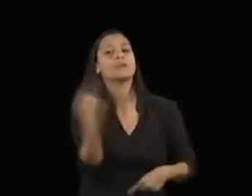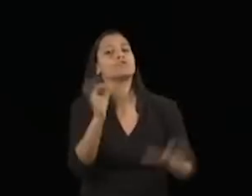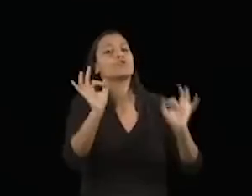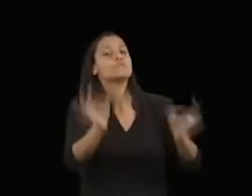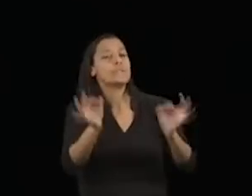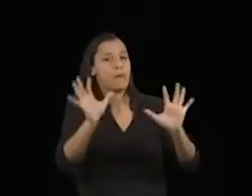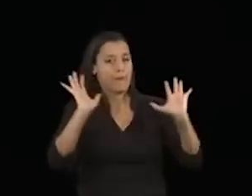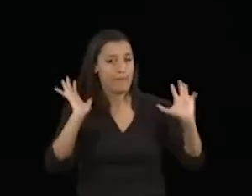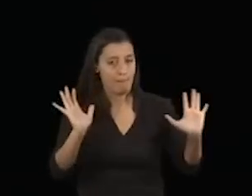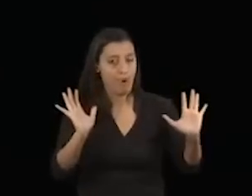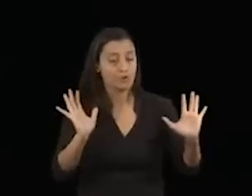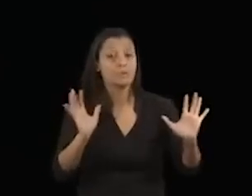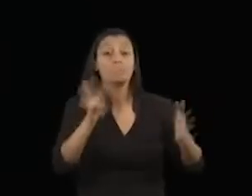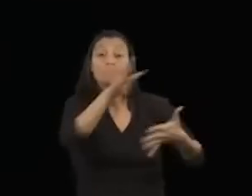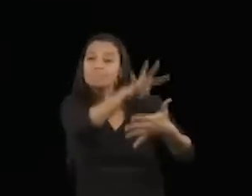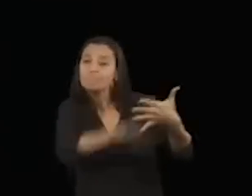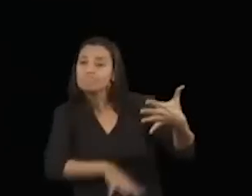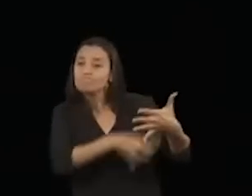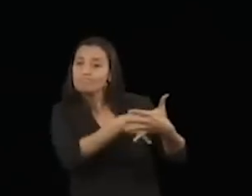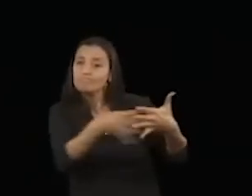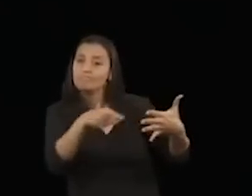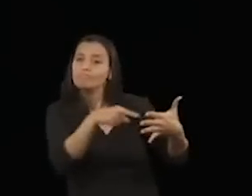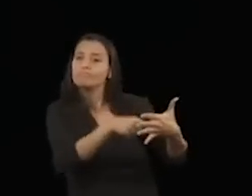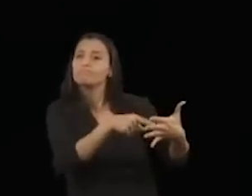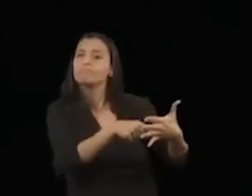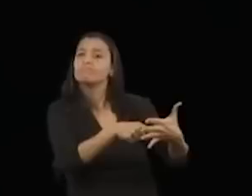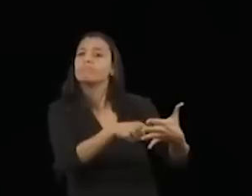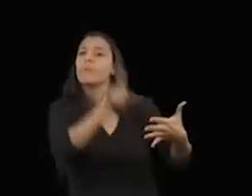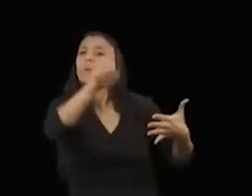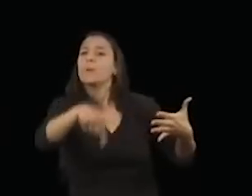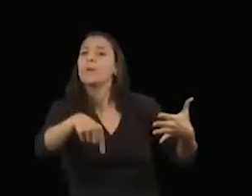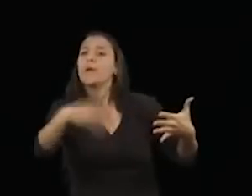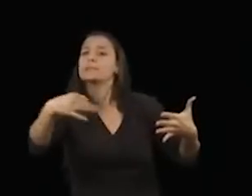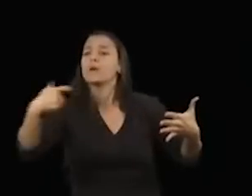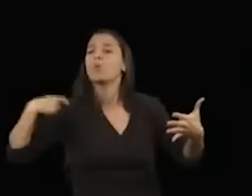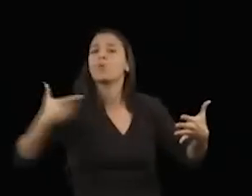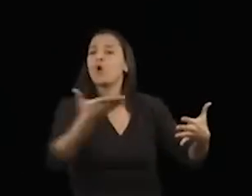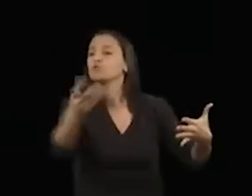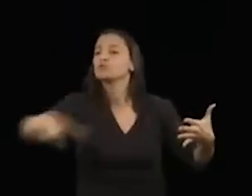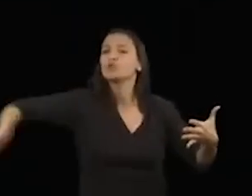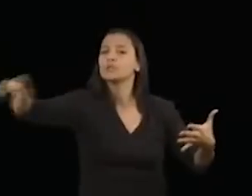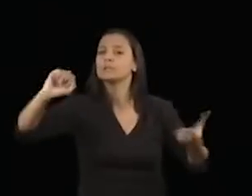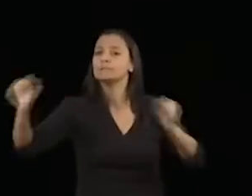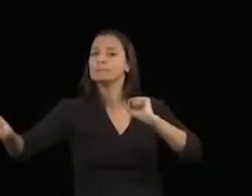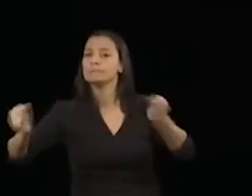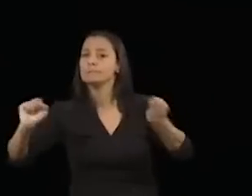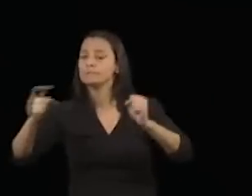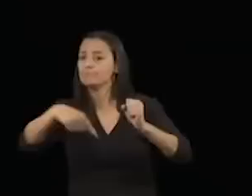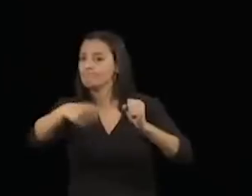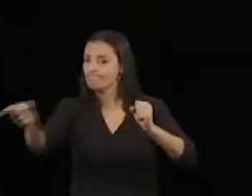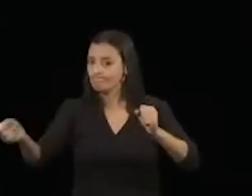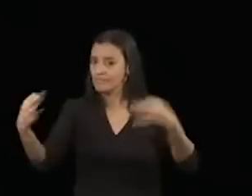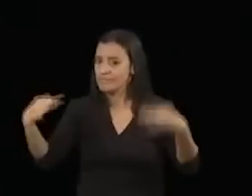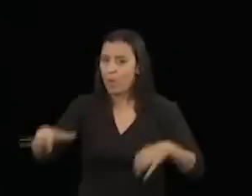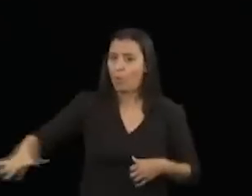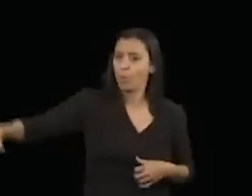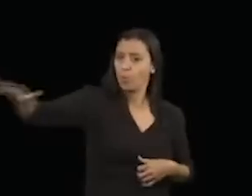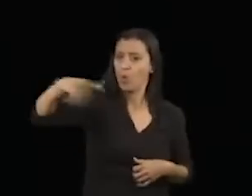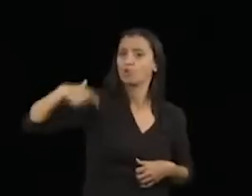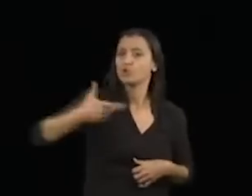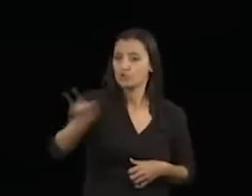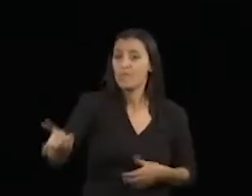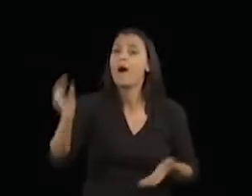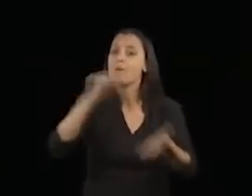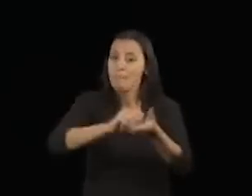que el programa iba a generar tensión social y que iba a generar, digamos, también una caída de la